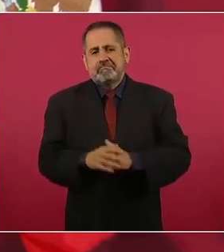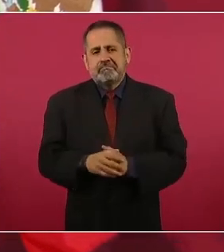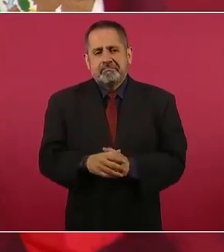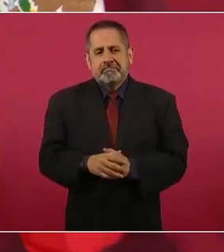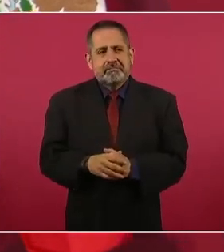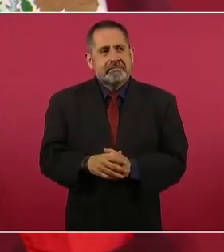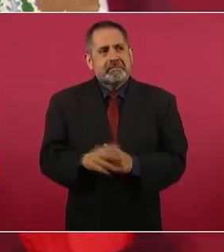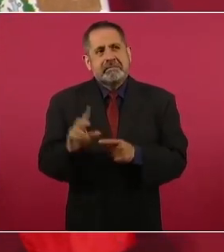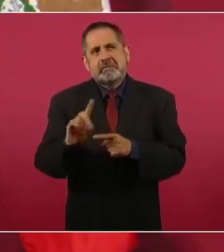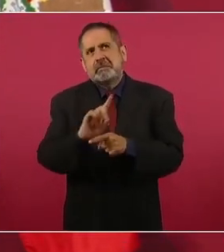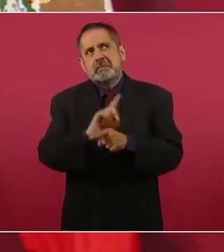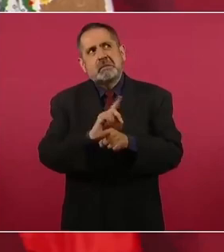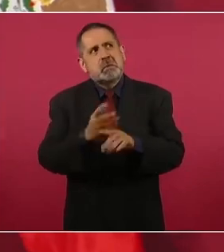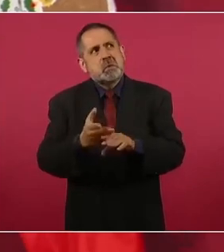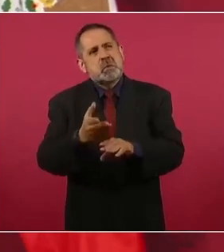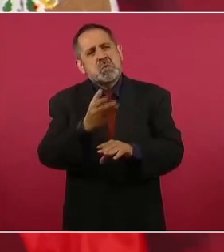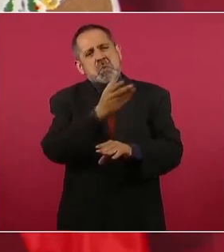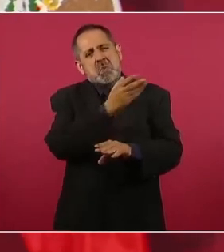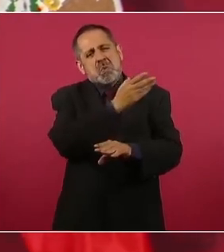viene desde